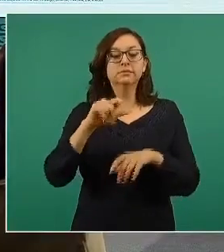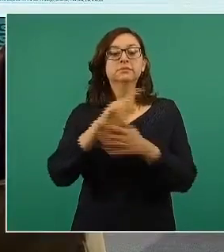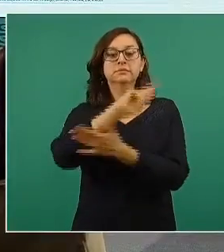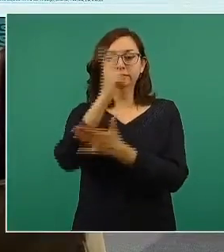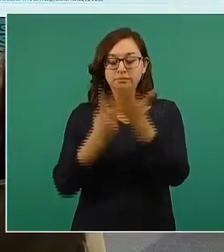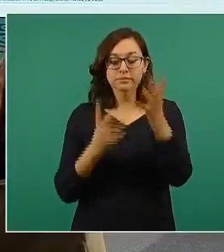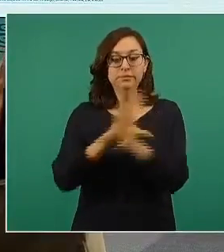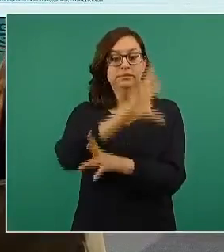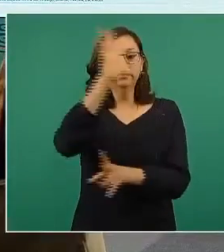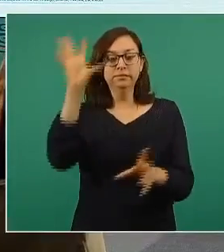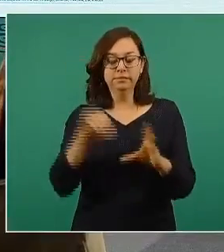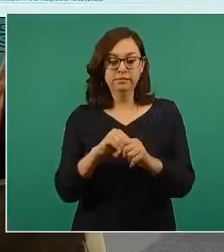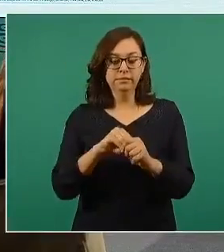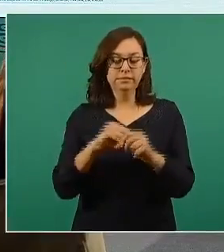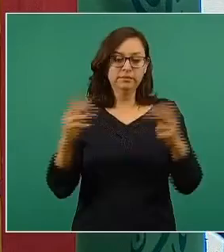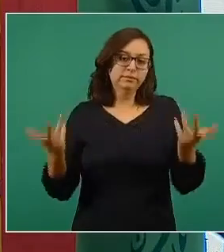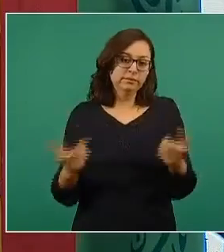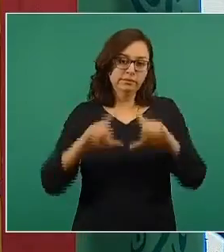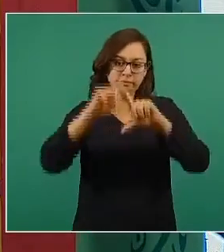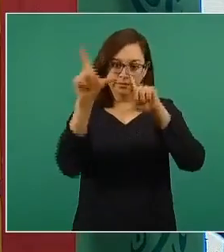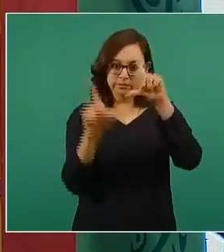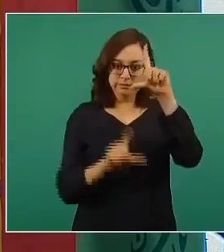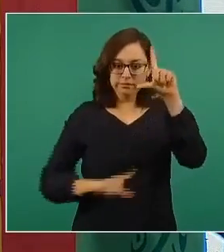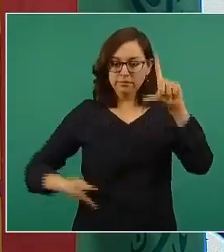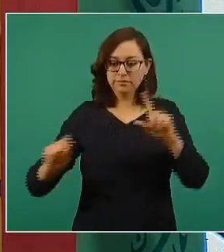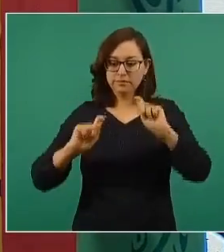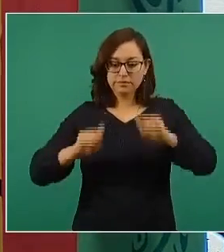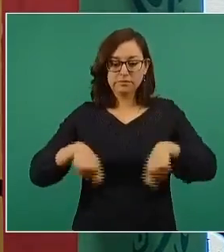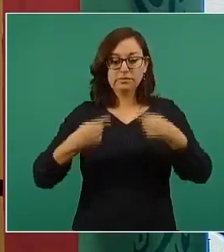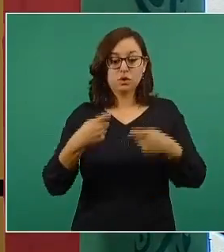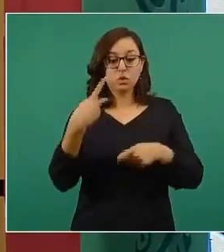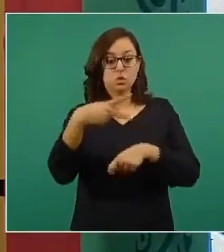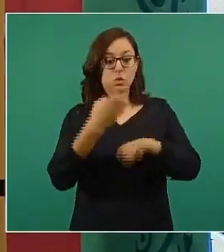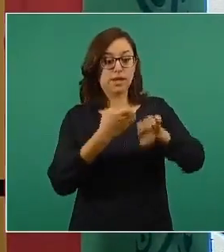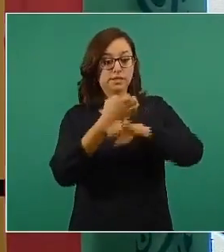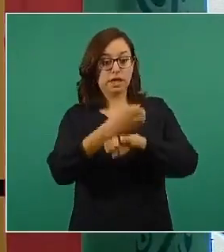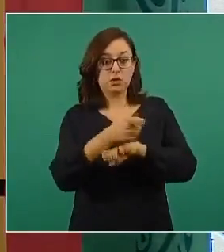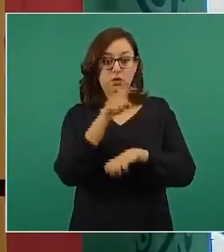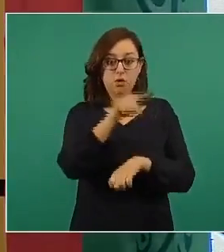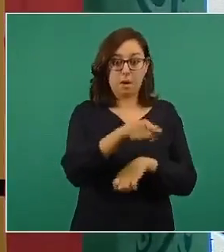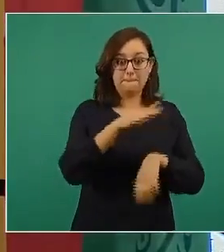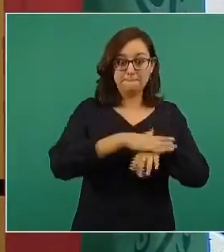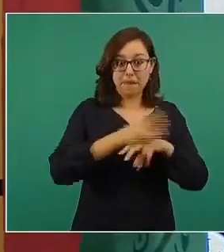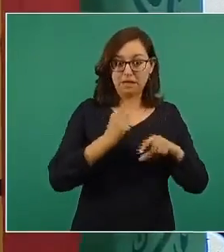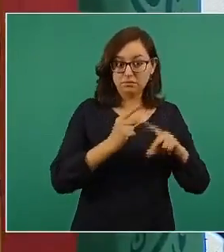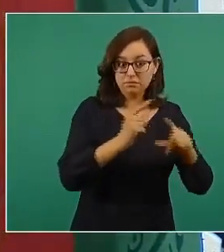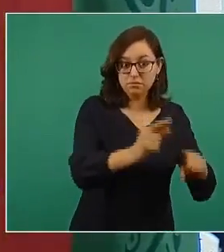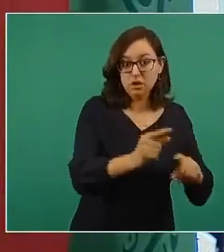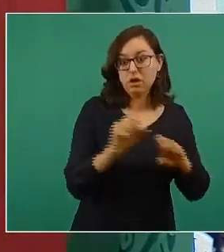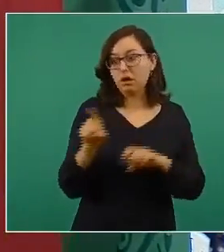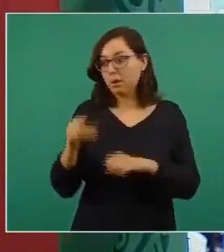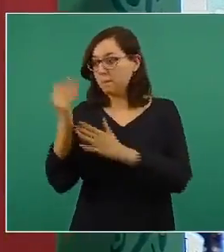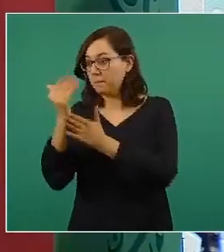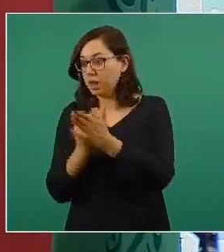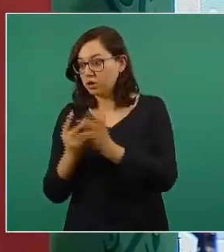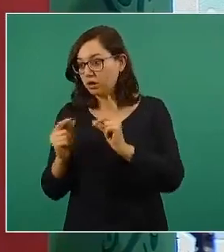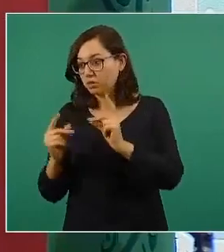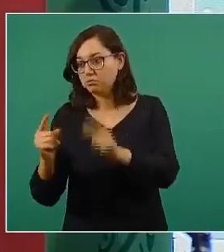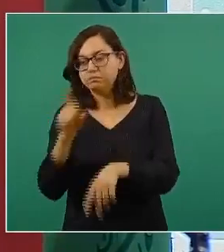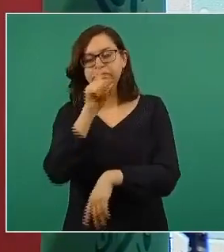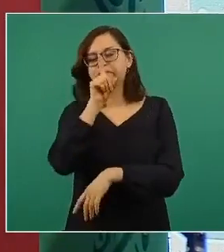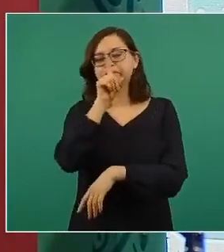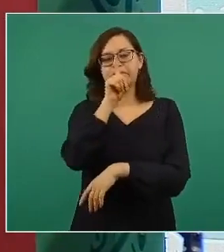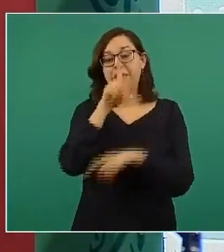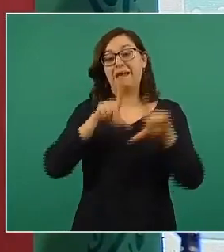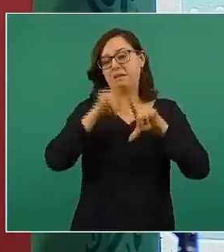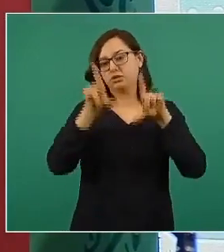programa nacional, de modo que no es atribuible a las entidades federativas el rendimiento o la operación. Pero sí les agradecemos,